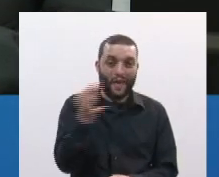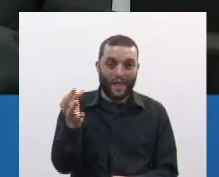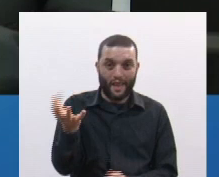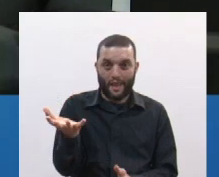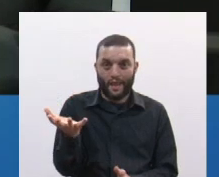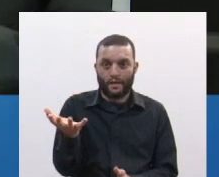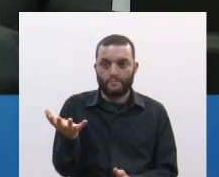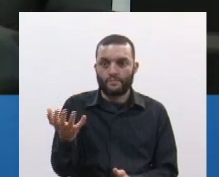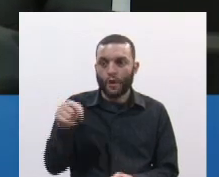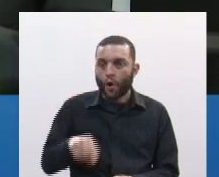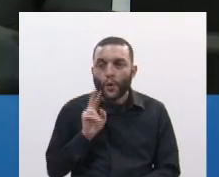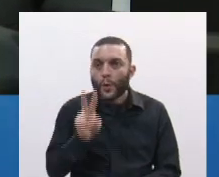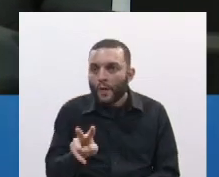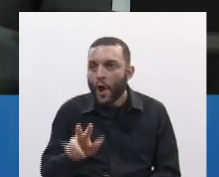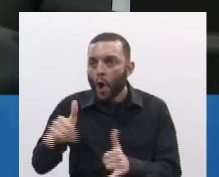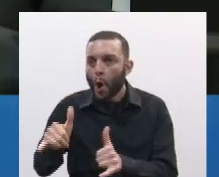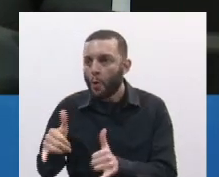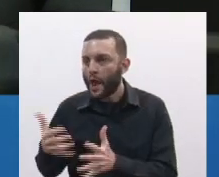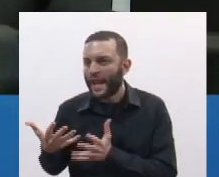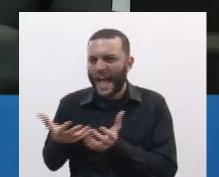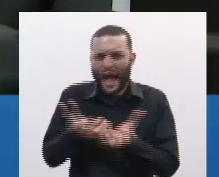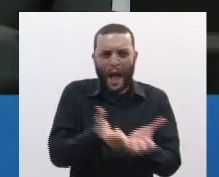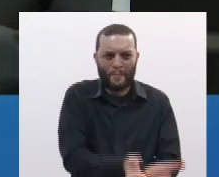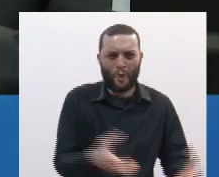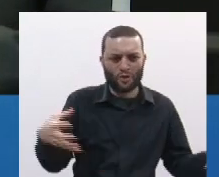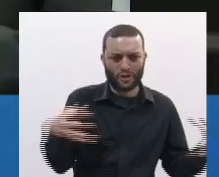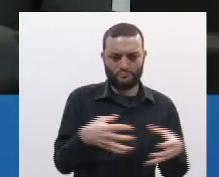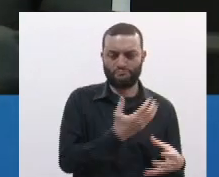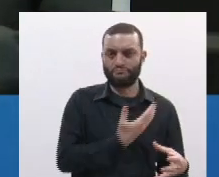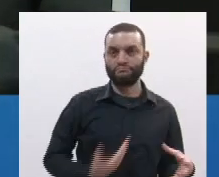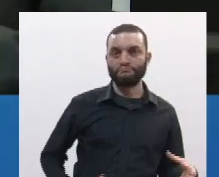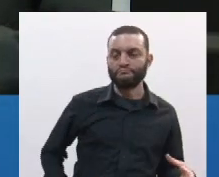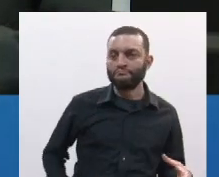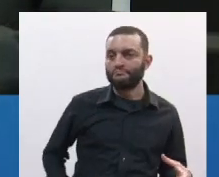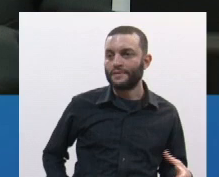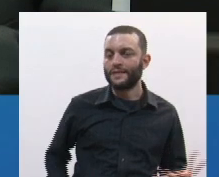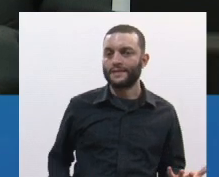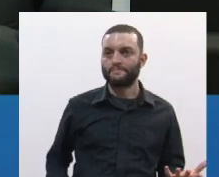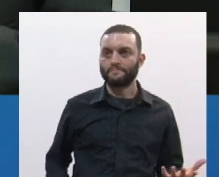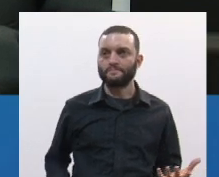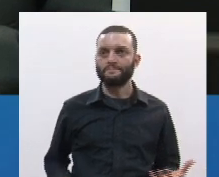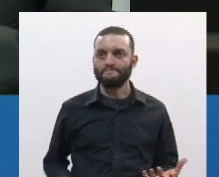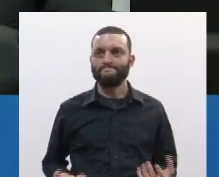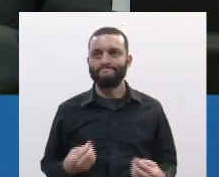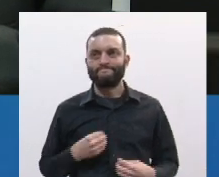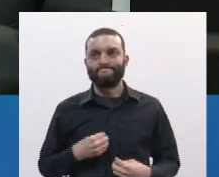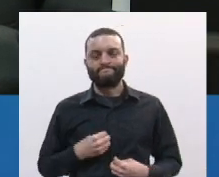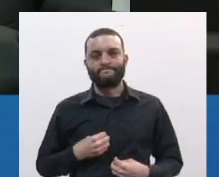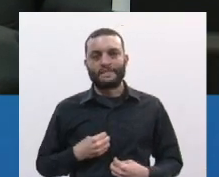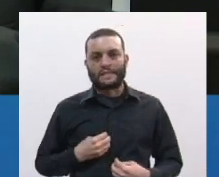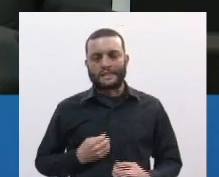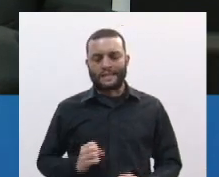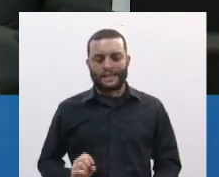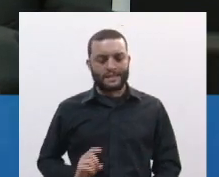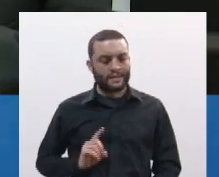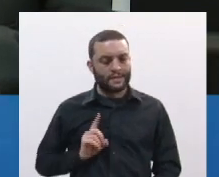vemos, que están acompañando a este gobierno, que están acompañando a este proyecto, la verdad, presidente,